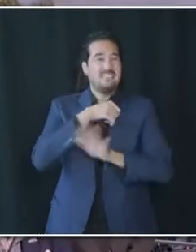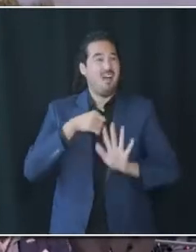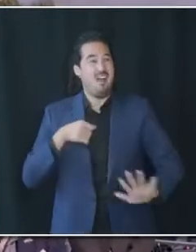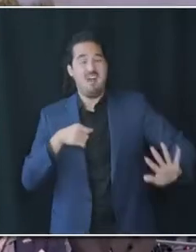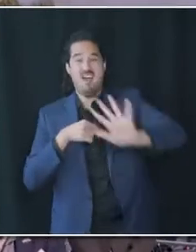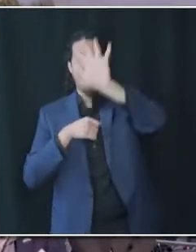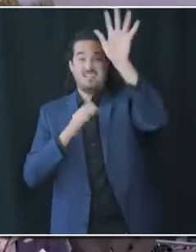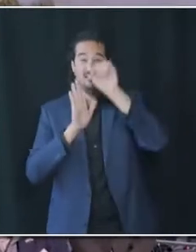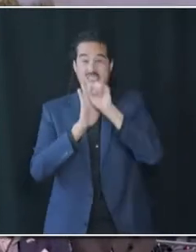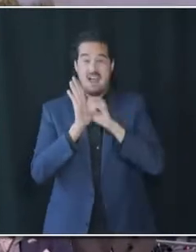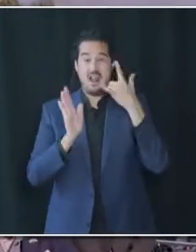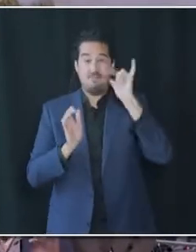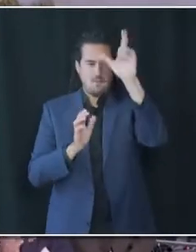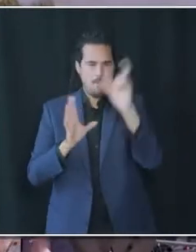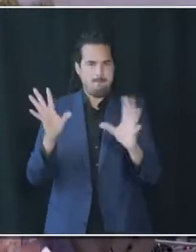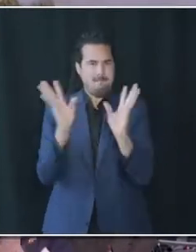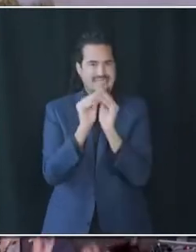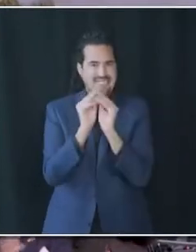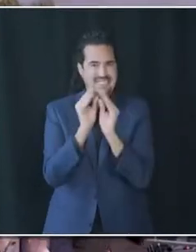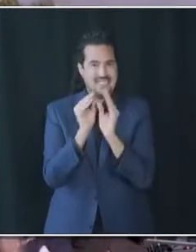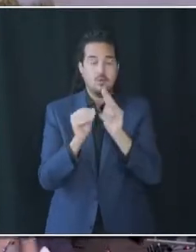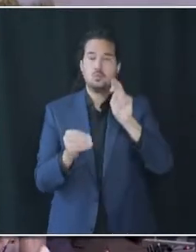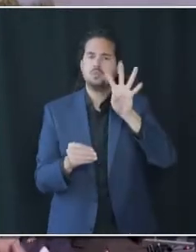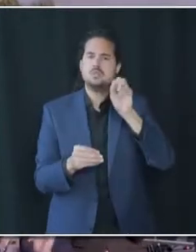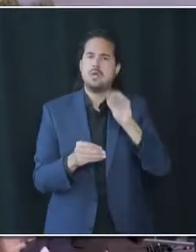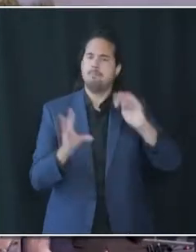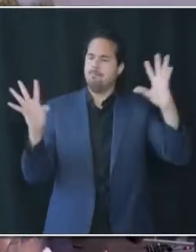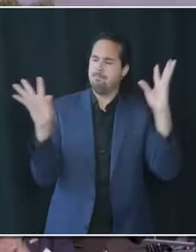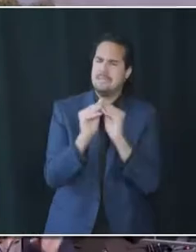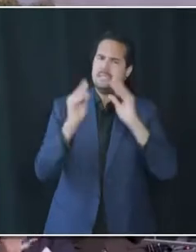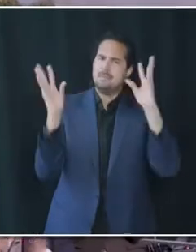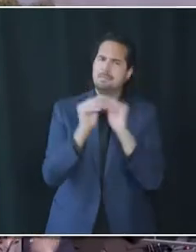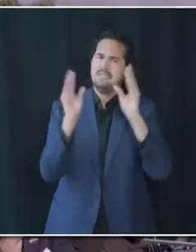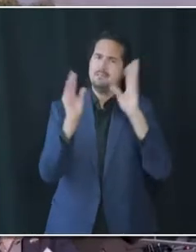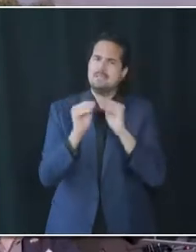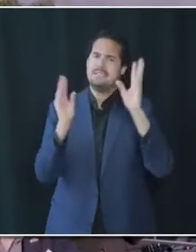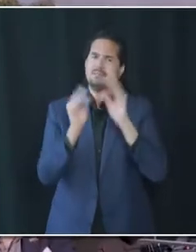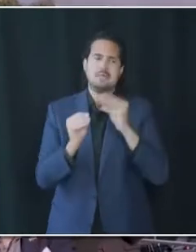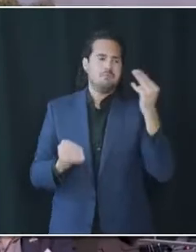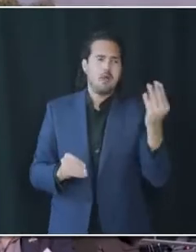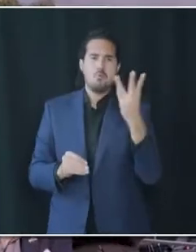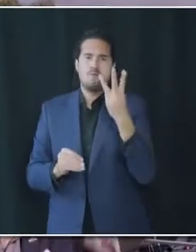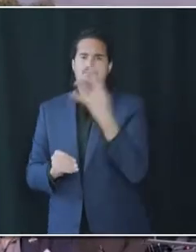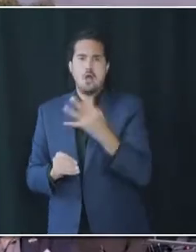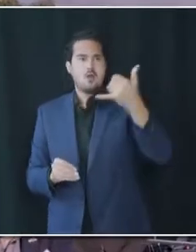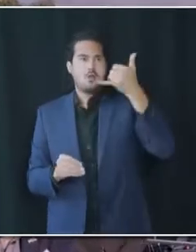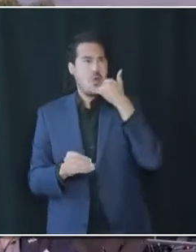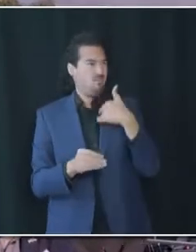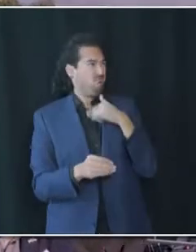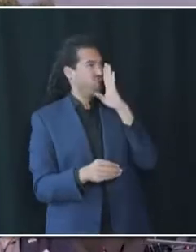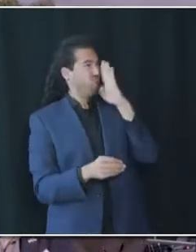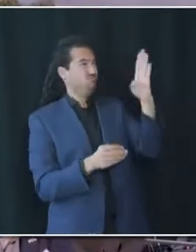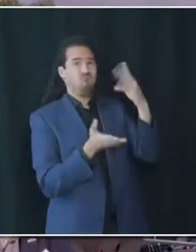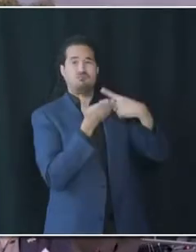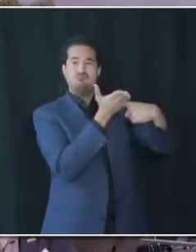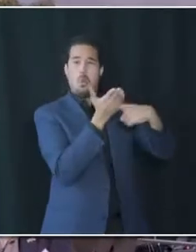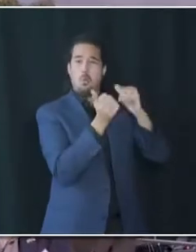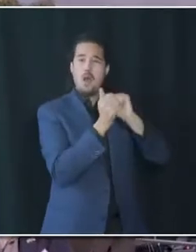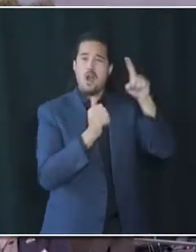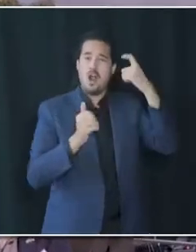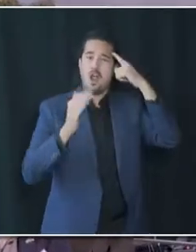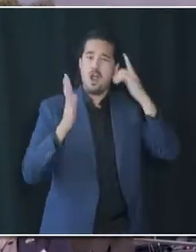líderes de los condados hablando de cómo lidiar así que le quiero decir gracias por involucrarse personalmente y por la involucración de su